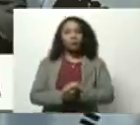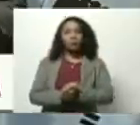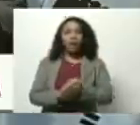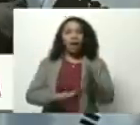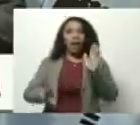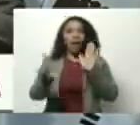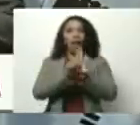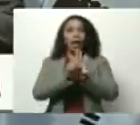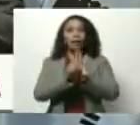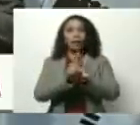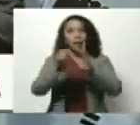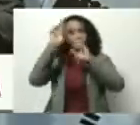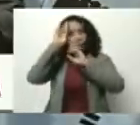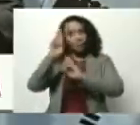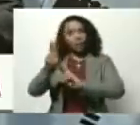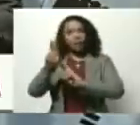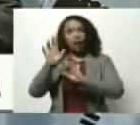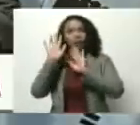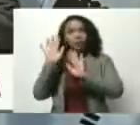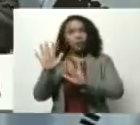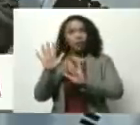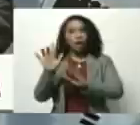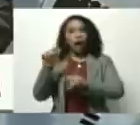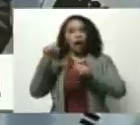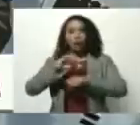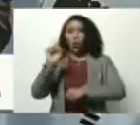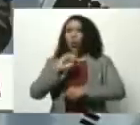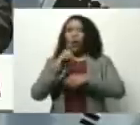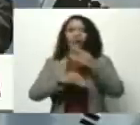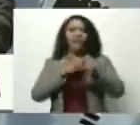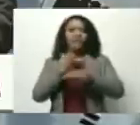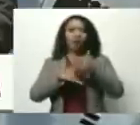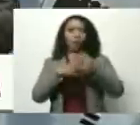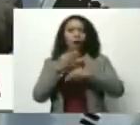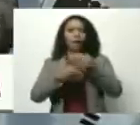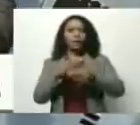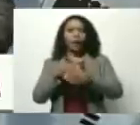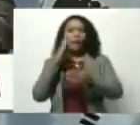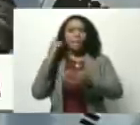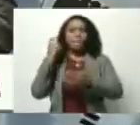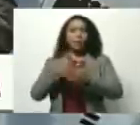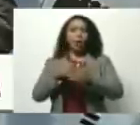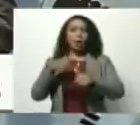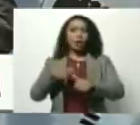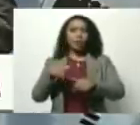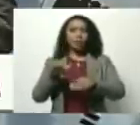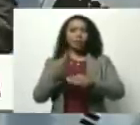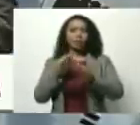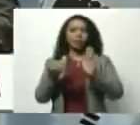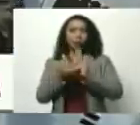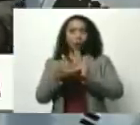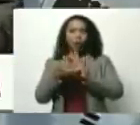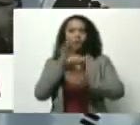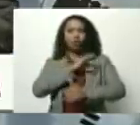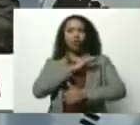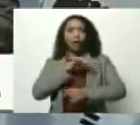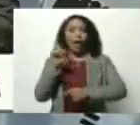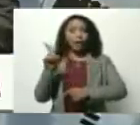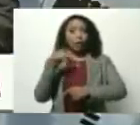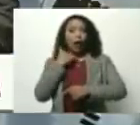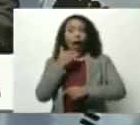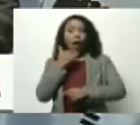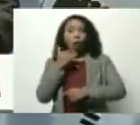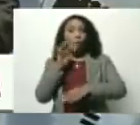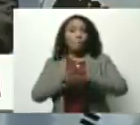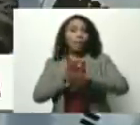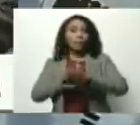ley, se respeta. Aquí no vamos a caotizar a la sociedad. Si efectivamente ocurren estos hechos punibles, de cualquier